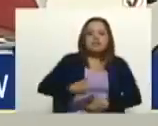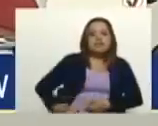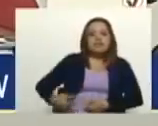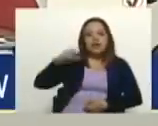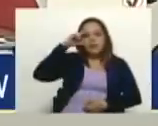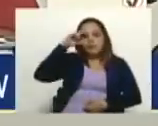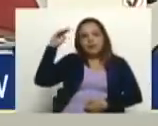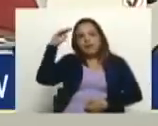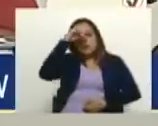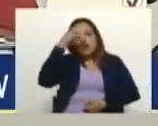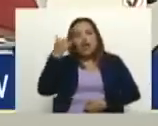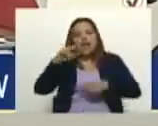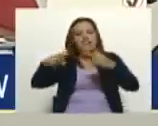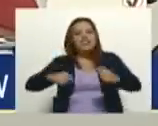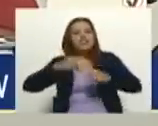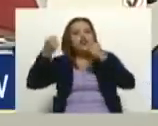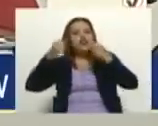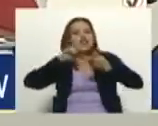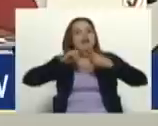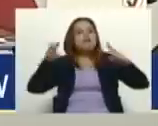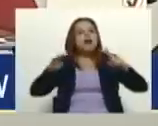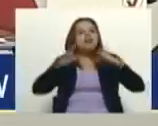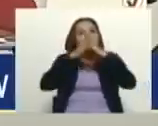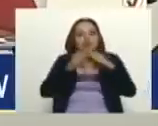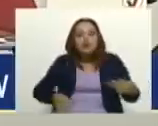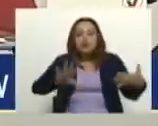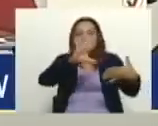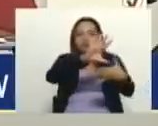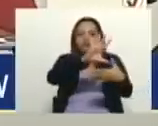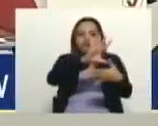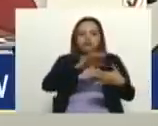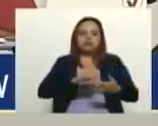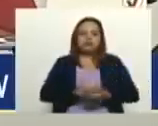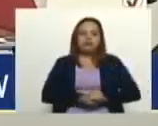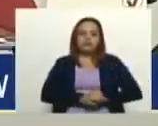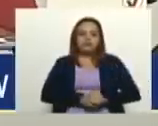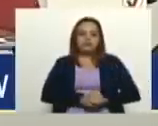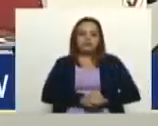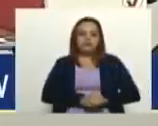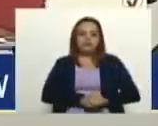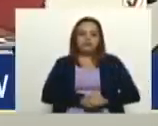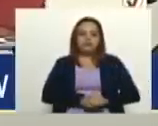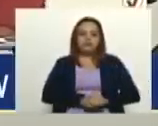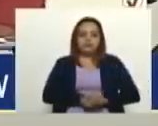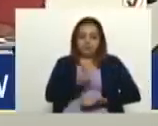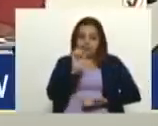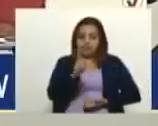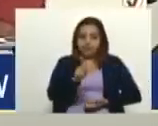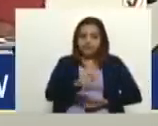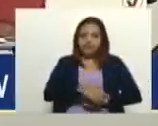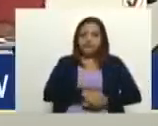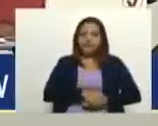narcoparamilitares es una victoria de la paz de todo el continente. ¿Ah?